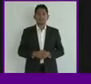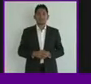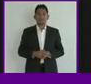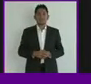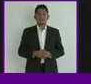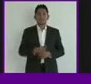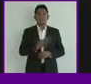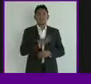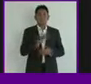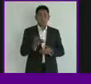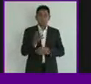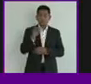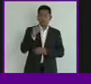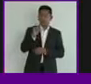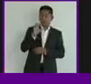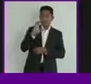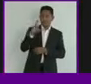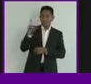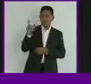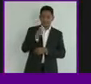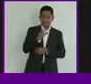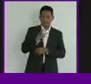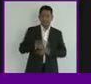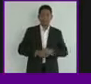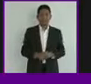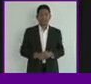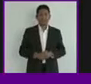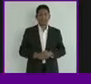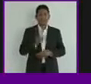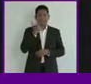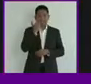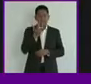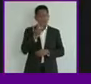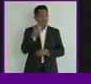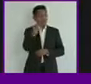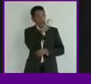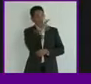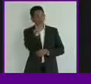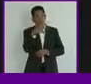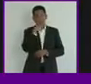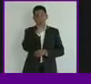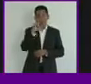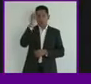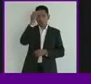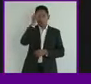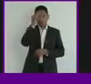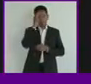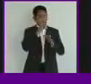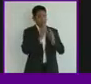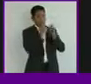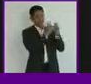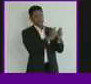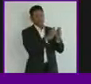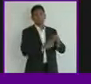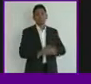a nombre del Tribunal Electoral de la Ciudad de México, me permito hacer la entrega de los siguientes reconocimientos.